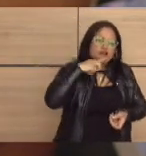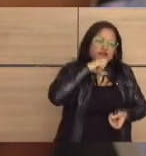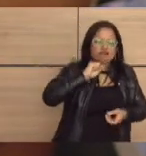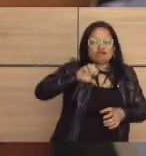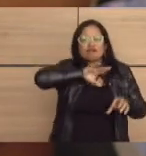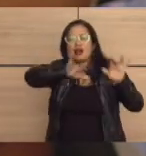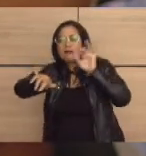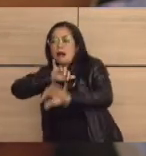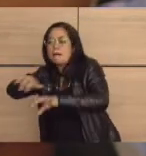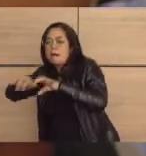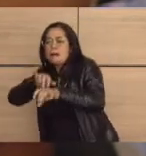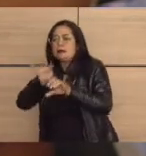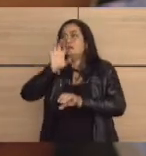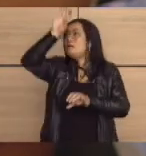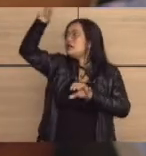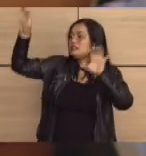crisol,